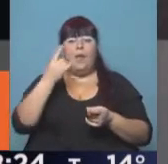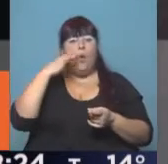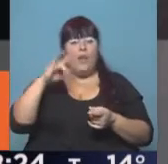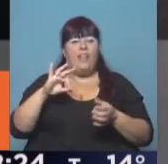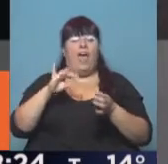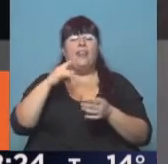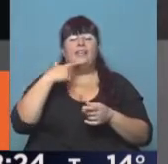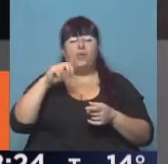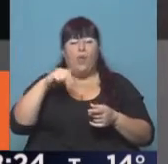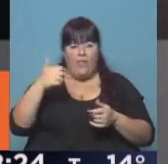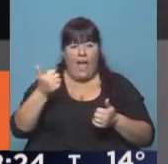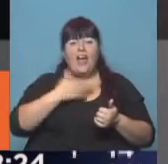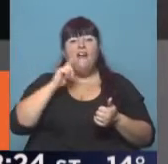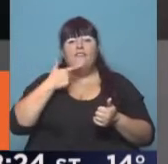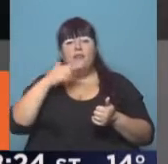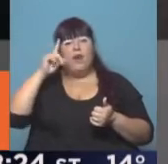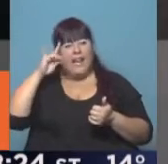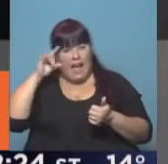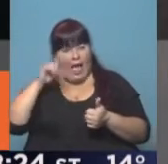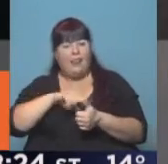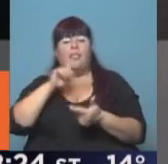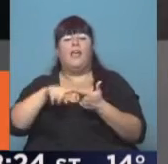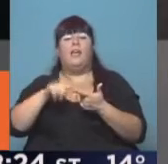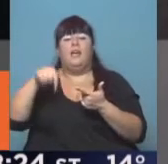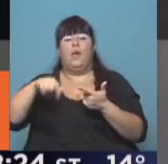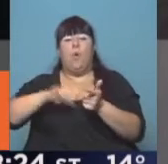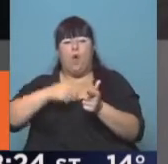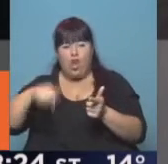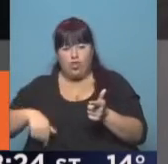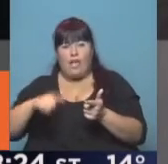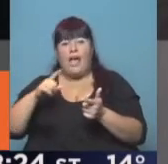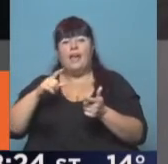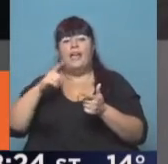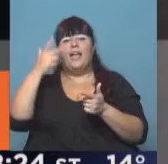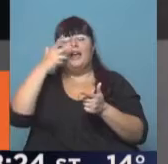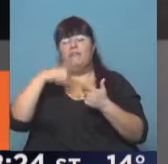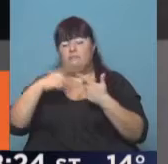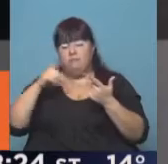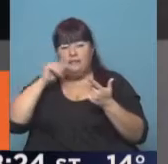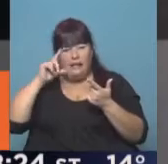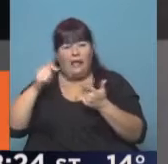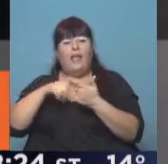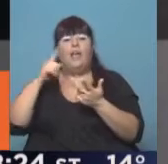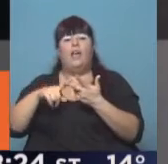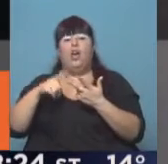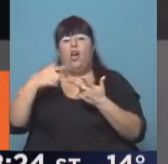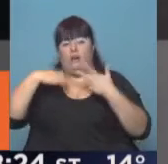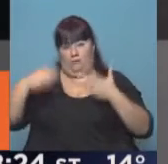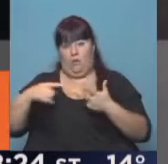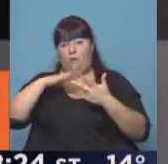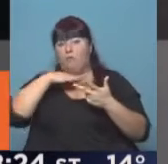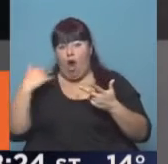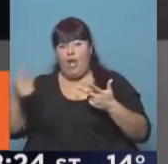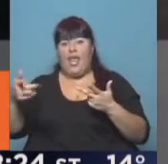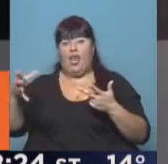ciudadana que está afirmó recalde está ahora buenos aires colita hija condiciona tantea y ahora este el coraje donde va y se